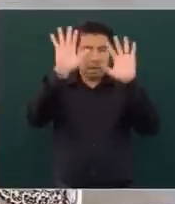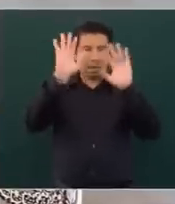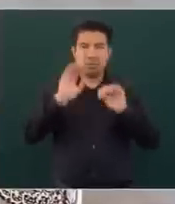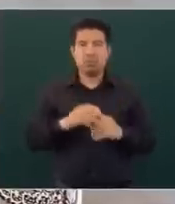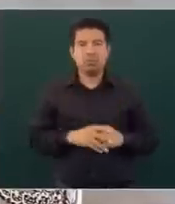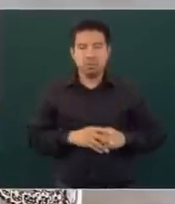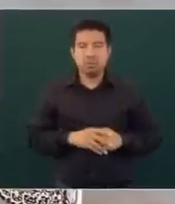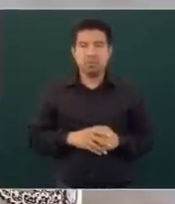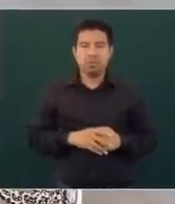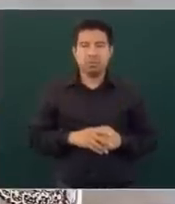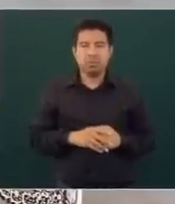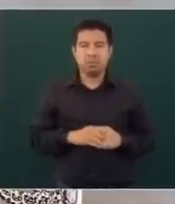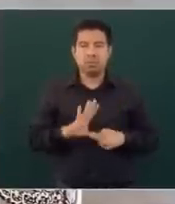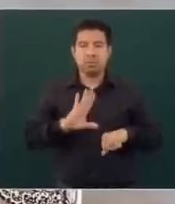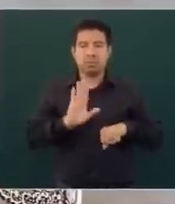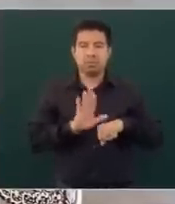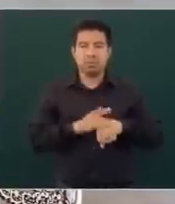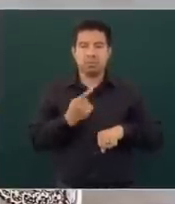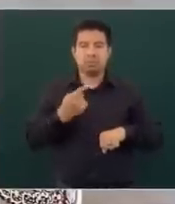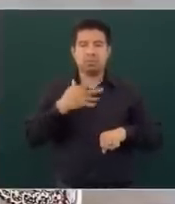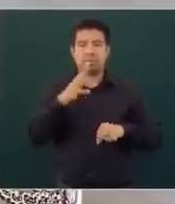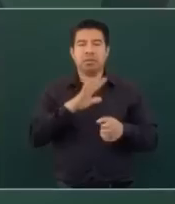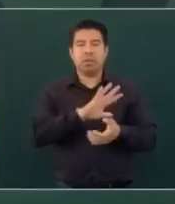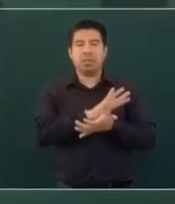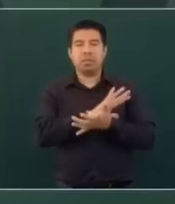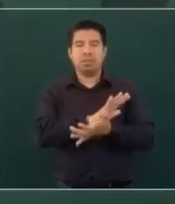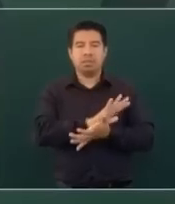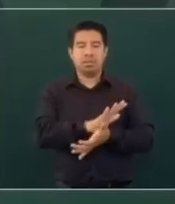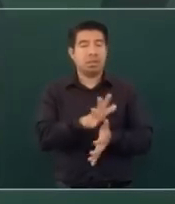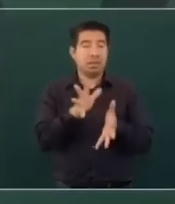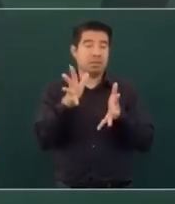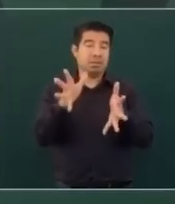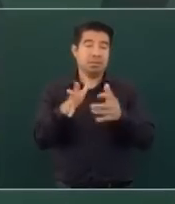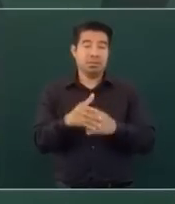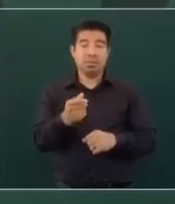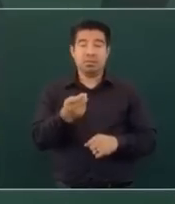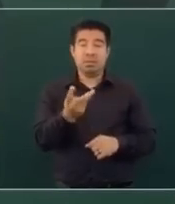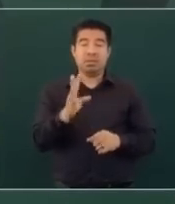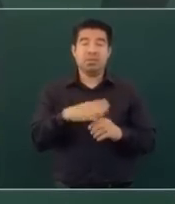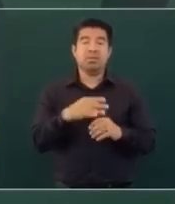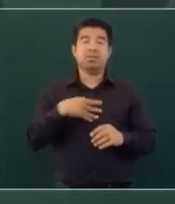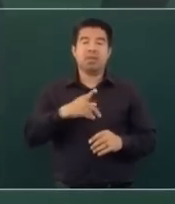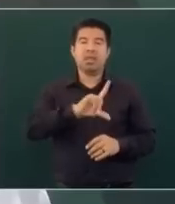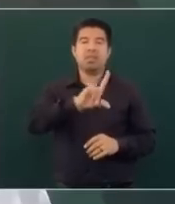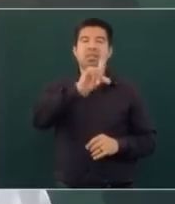porque están menospreciando al pueblo.